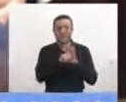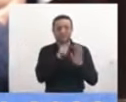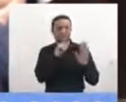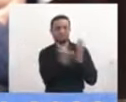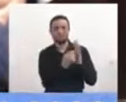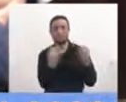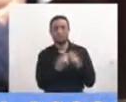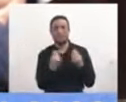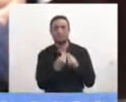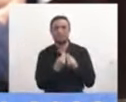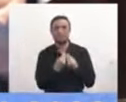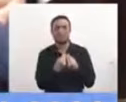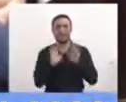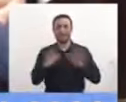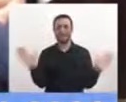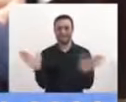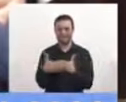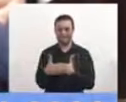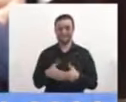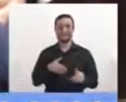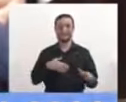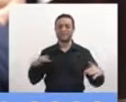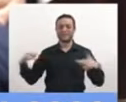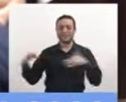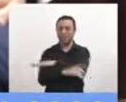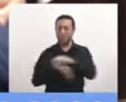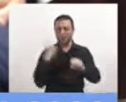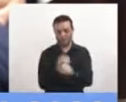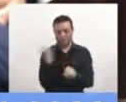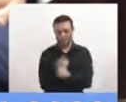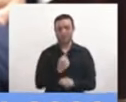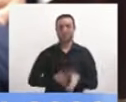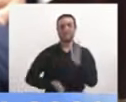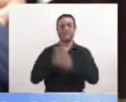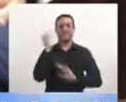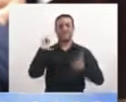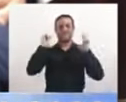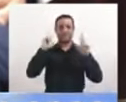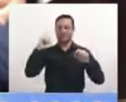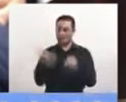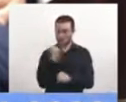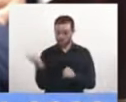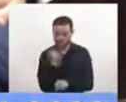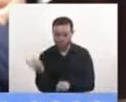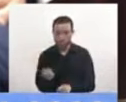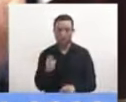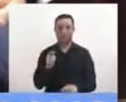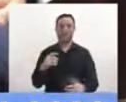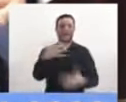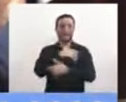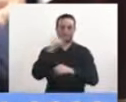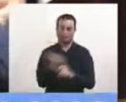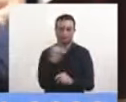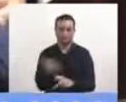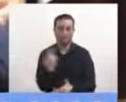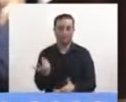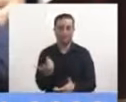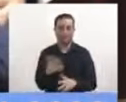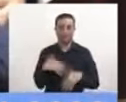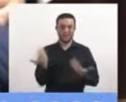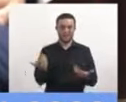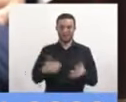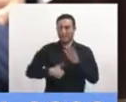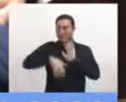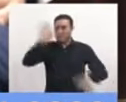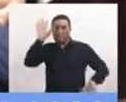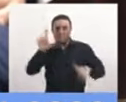la manera de mostrar los datos en todos lados. Y después no es un tema, es un tema de protocolo de funcionamiento después, no es inscribir. Porque cuando